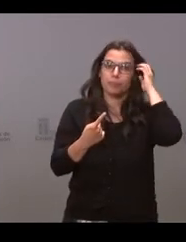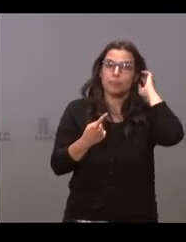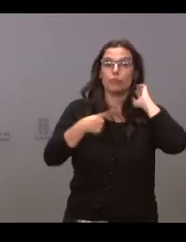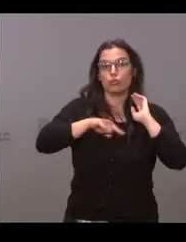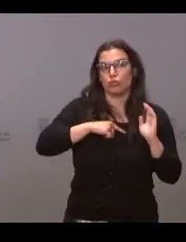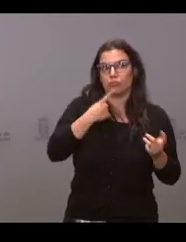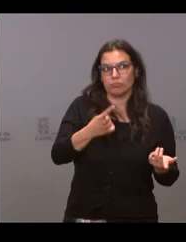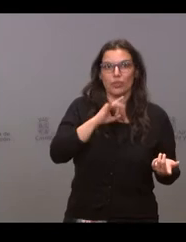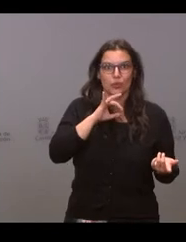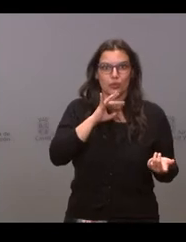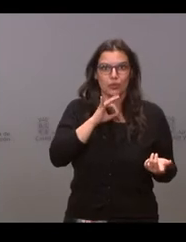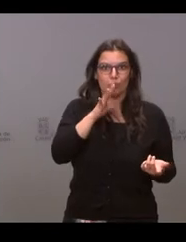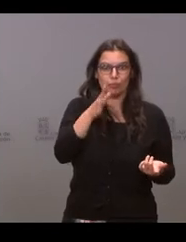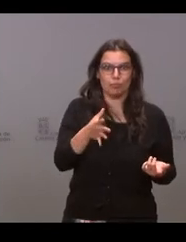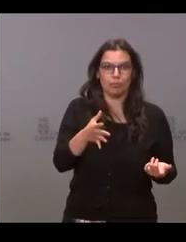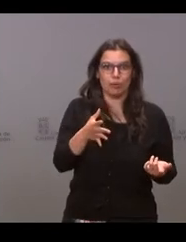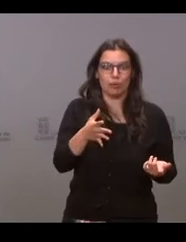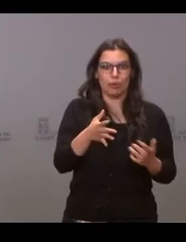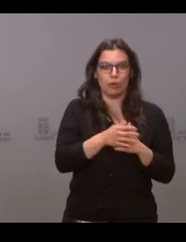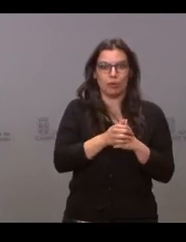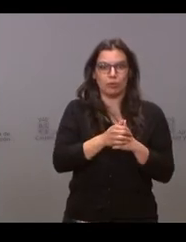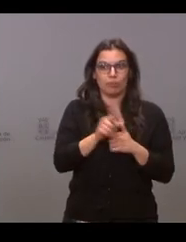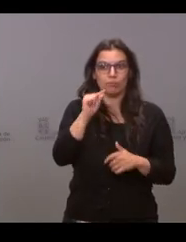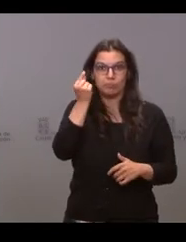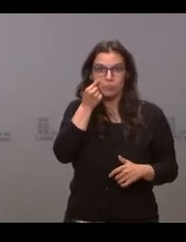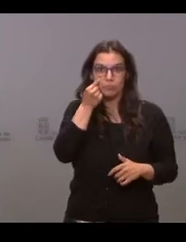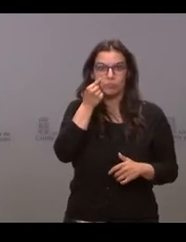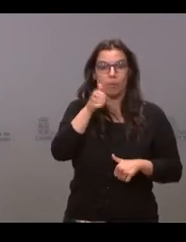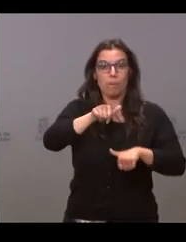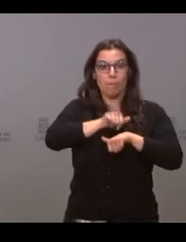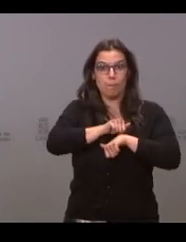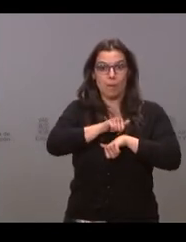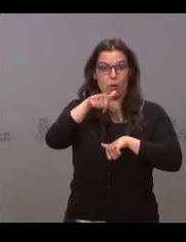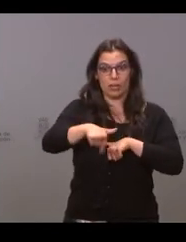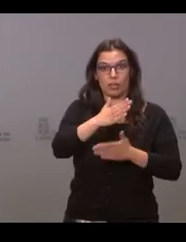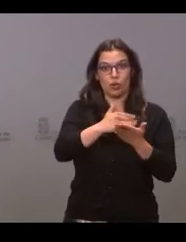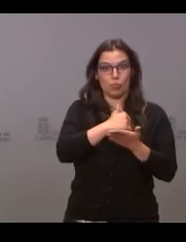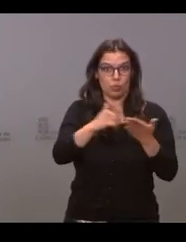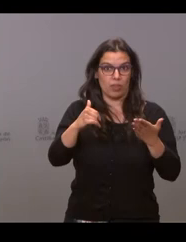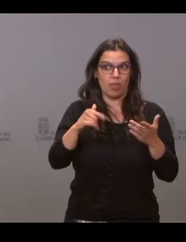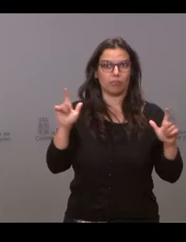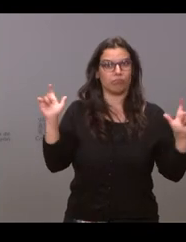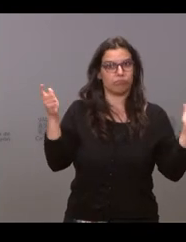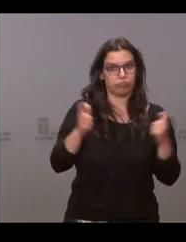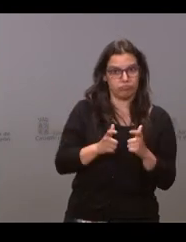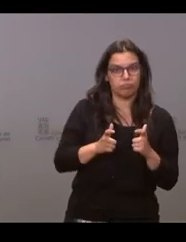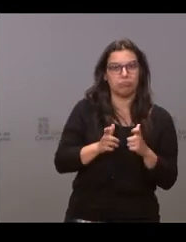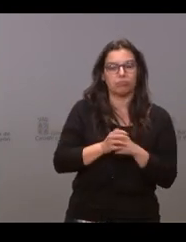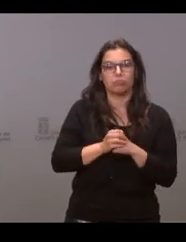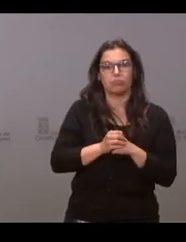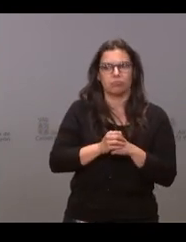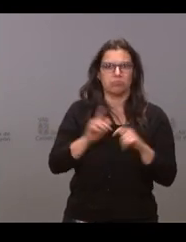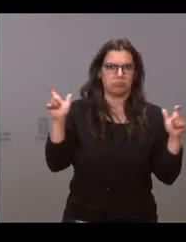alegría por los datos conocidos del paro en esta comunidad autónoma con un descenso